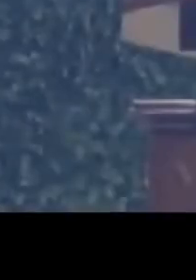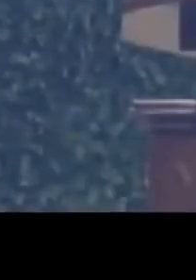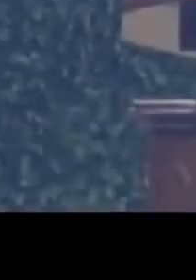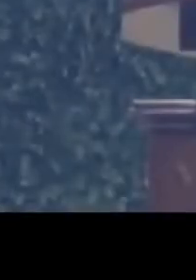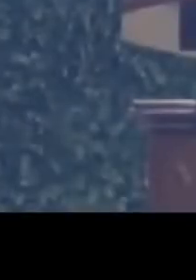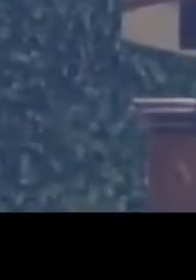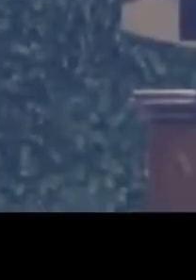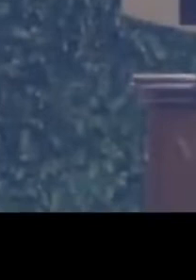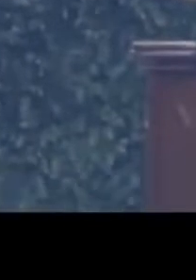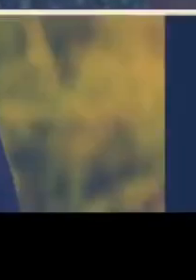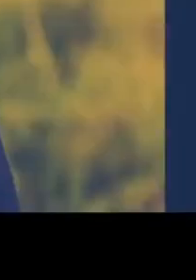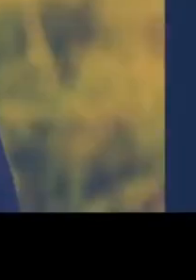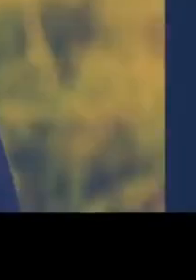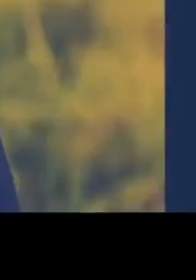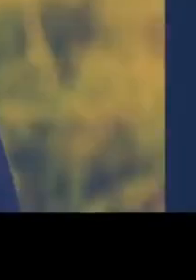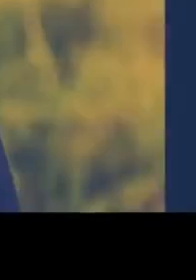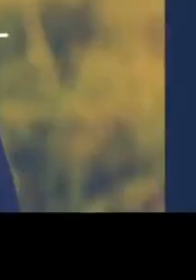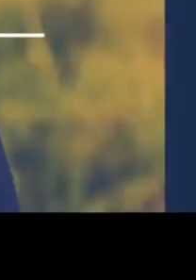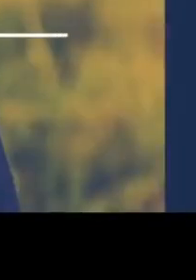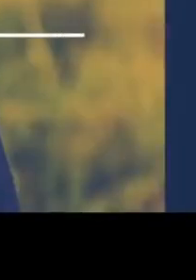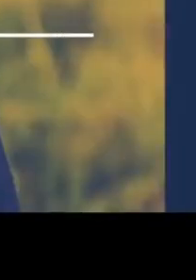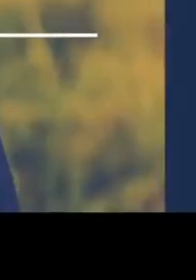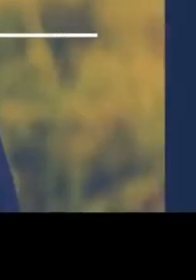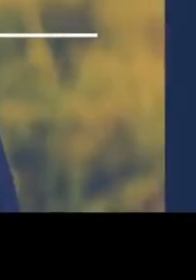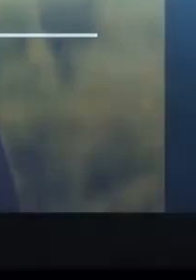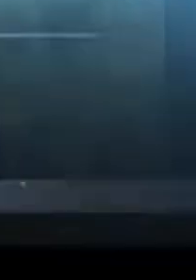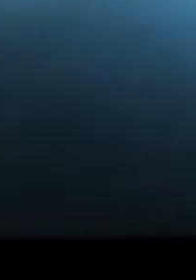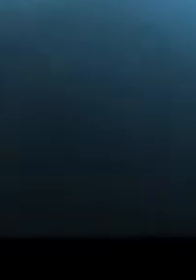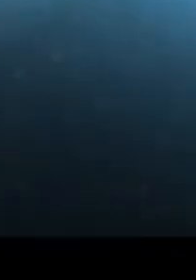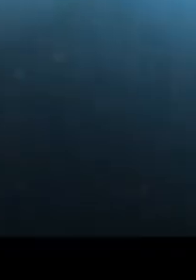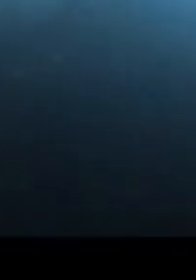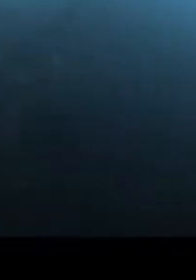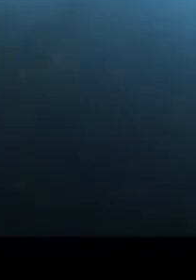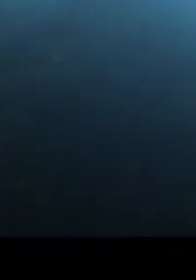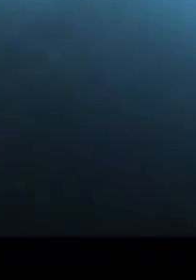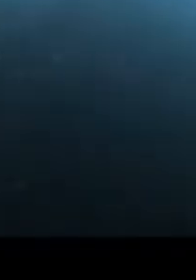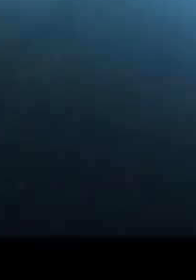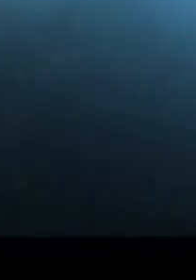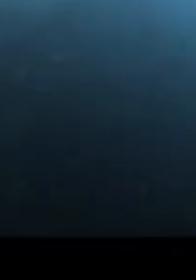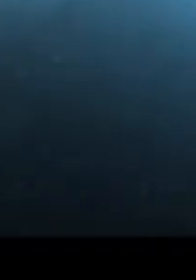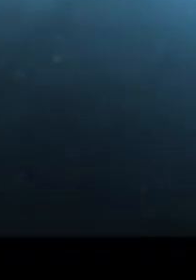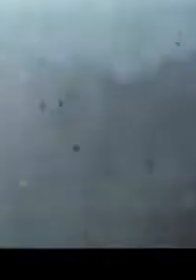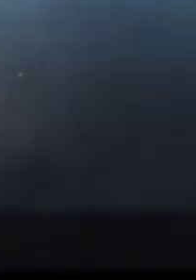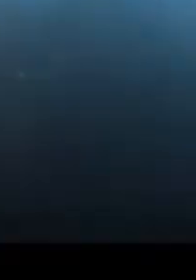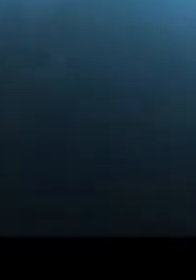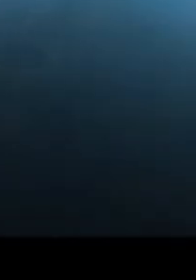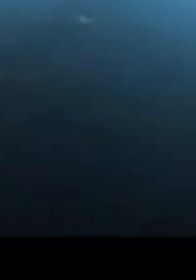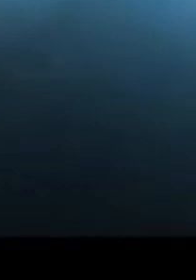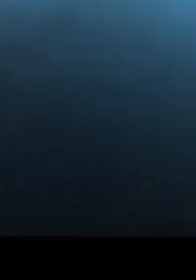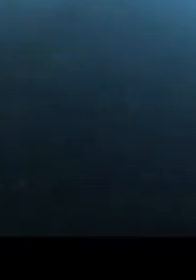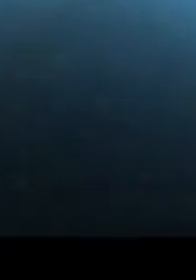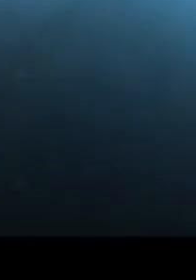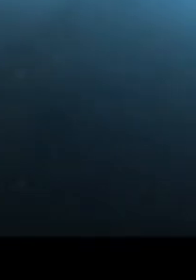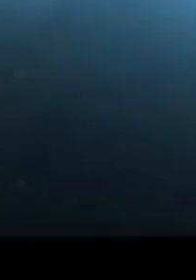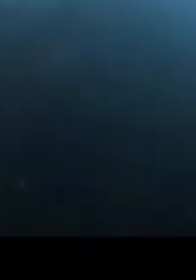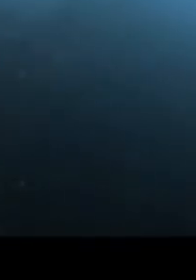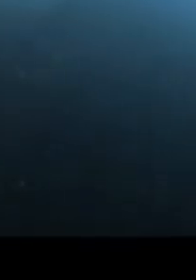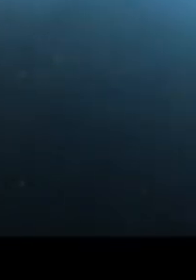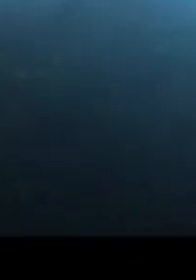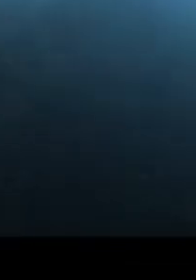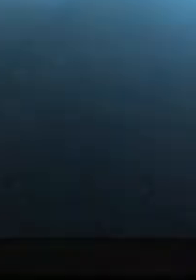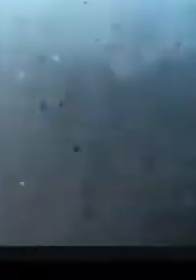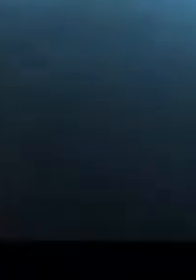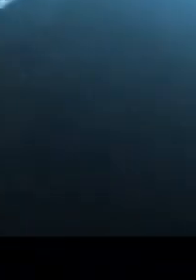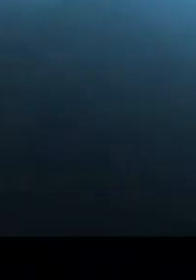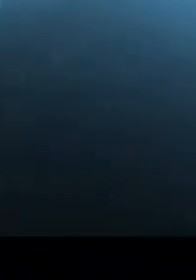del reino de Dios aquí en la tierra. Felicidades por 40 años de ministerio magistral, 32 de